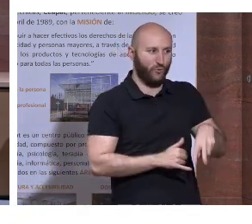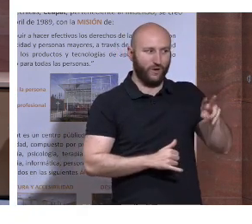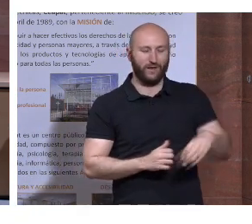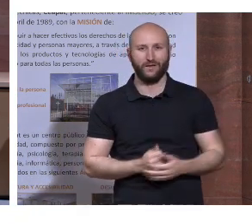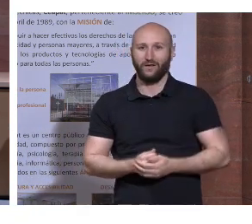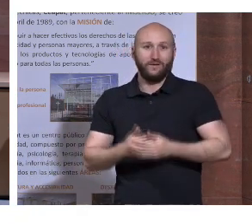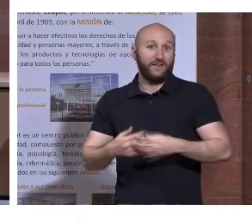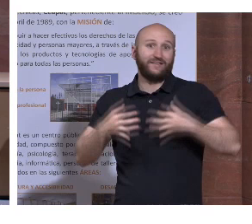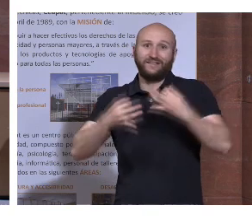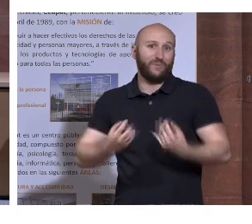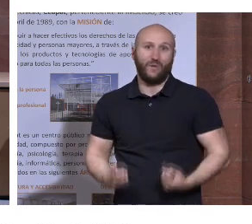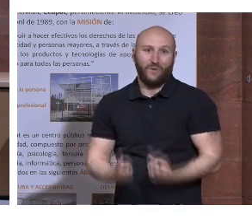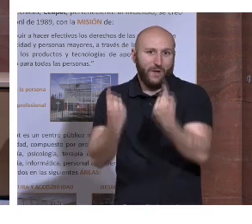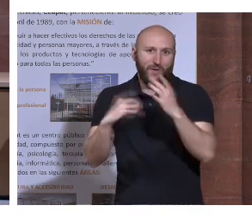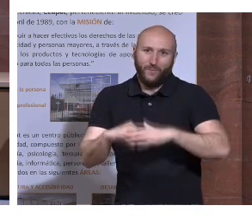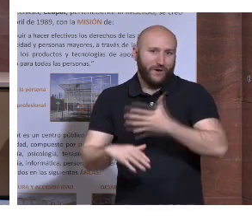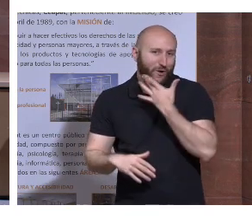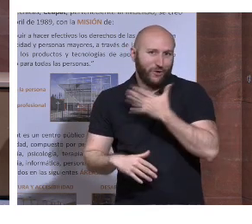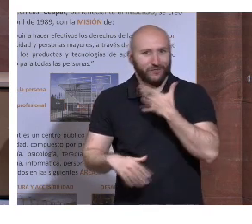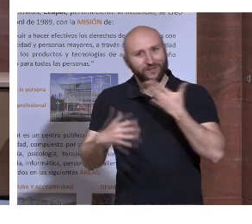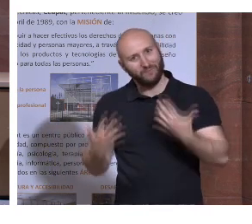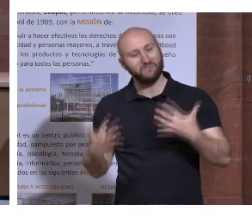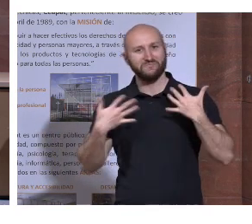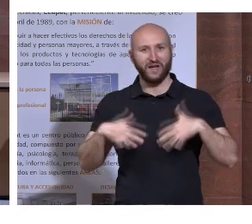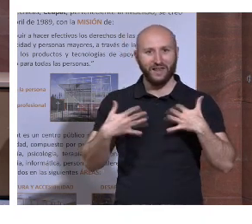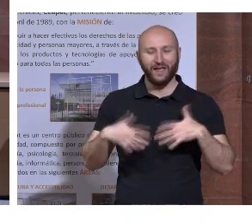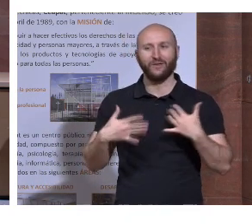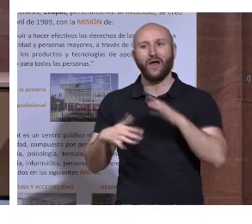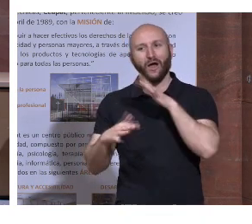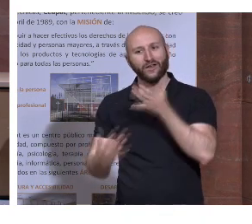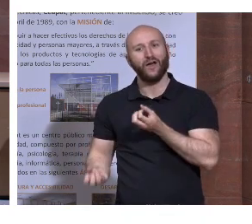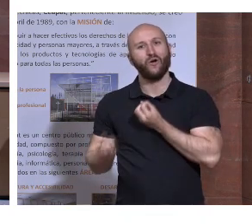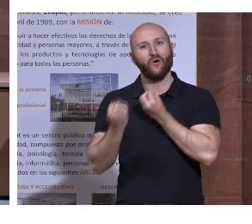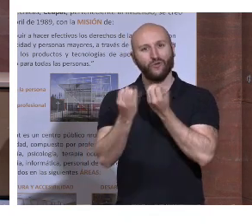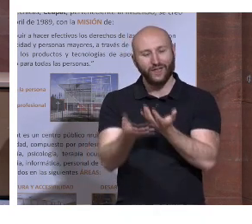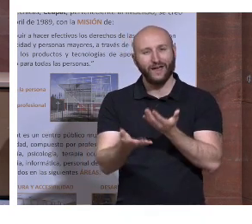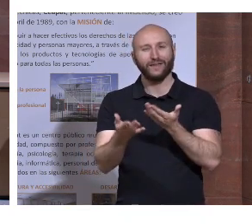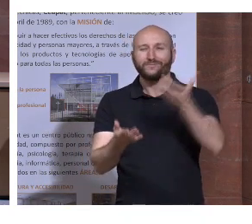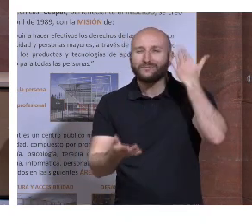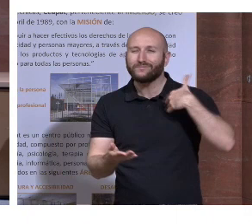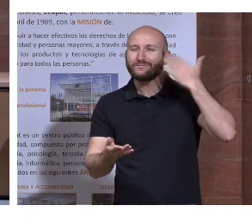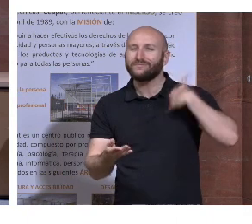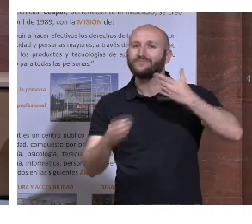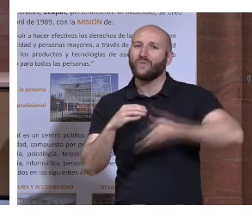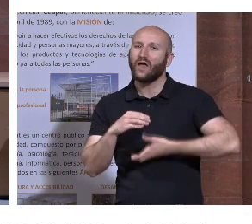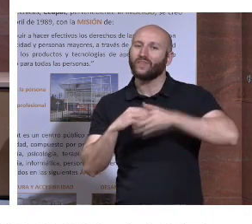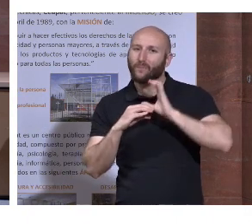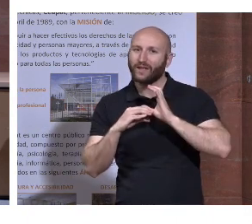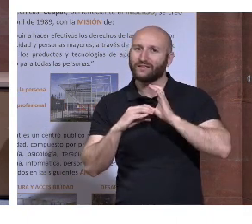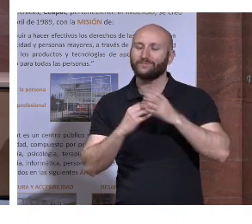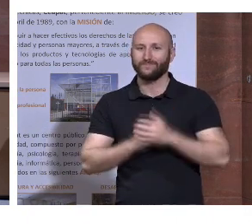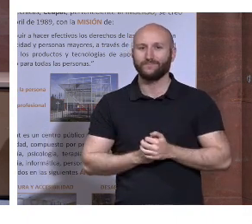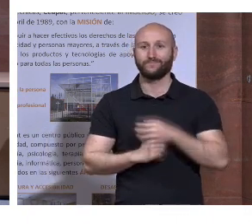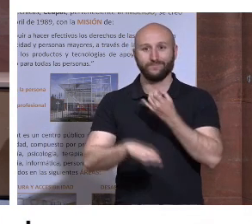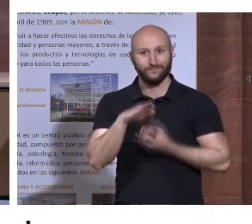siempre hay una primera vez para conocer. Entonces me alegro porque te voy a contar lo que pasó con CEAPAD. Se creó